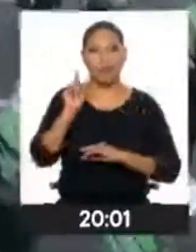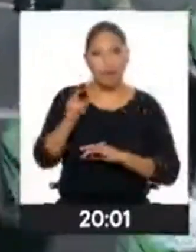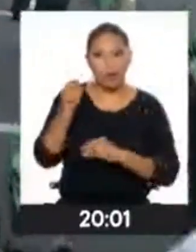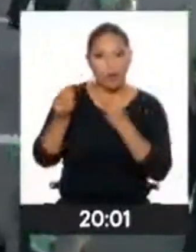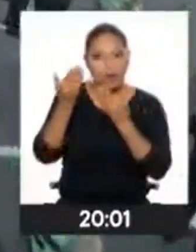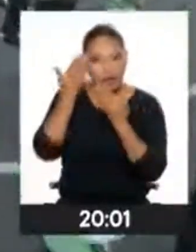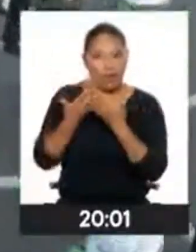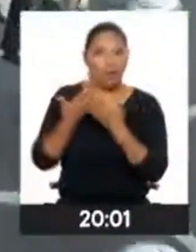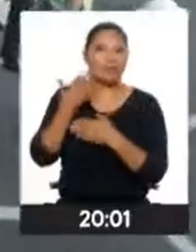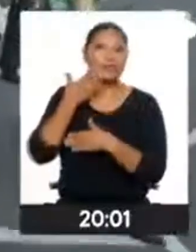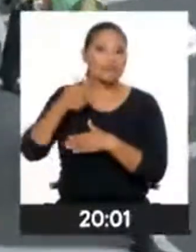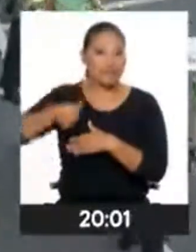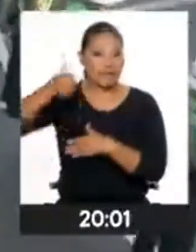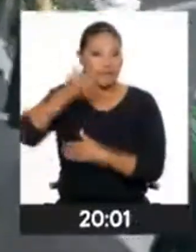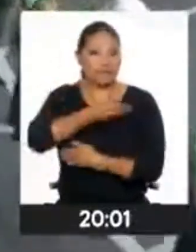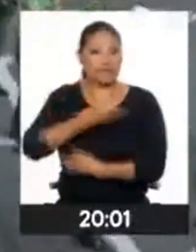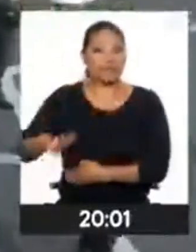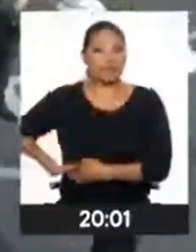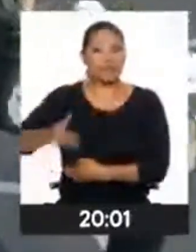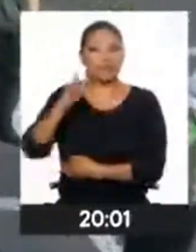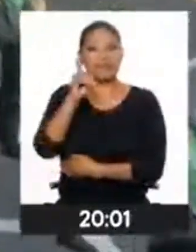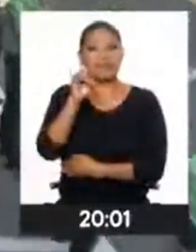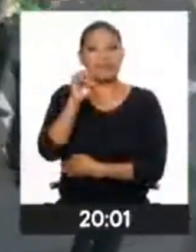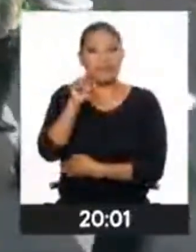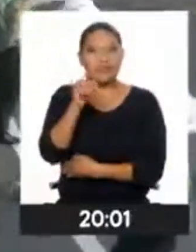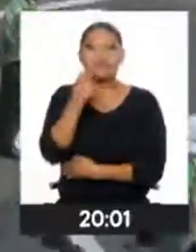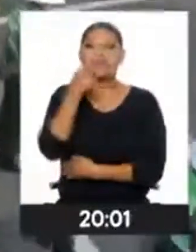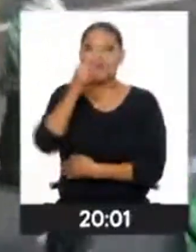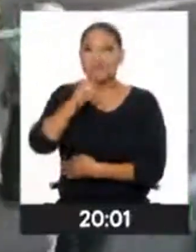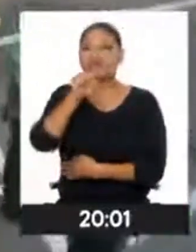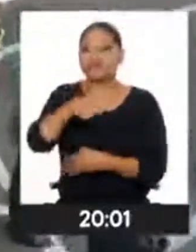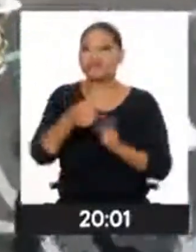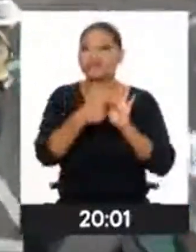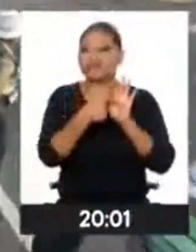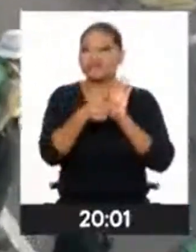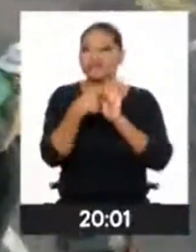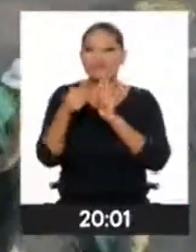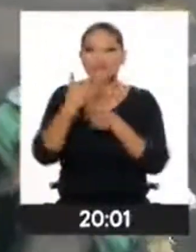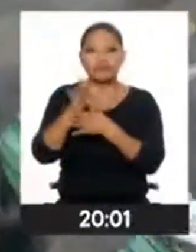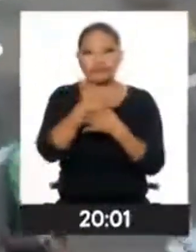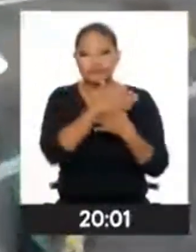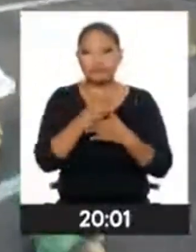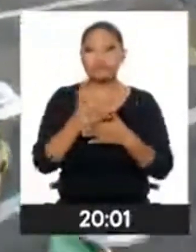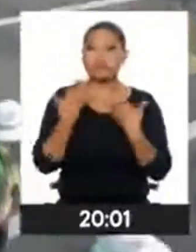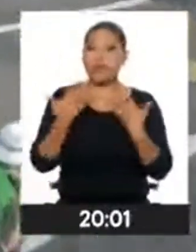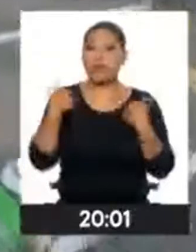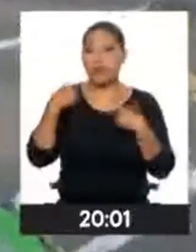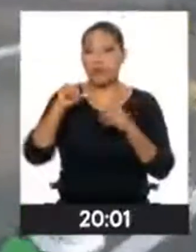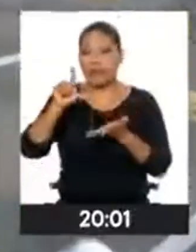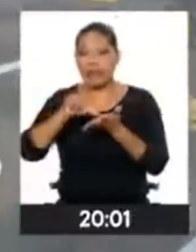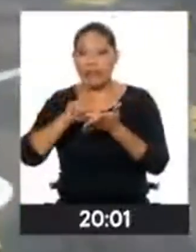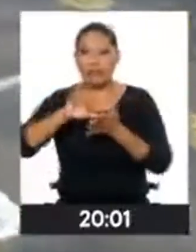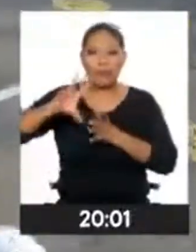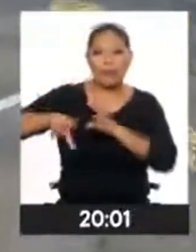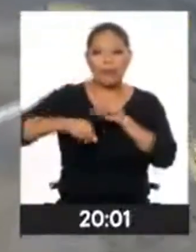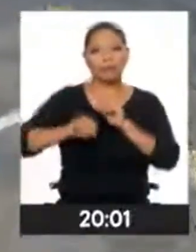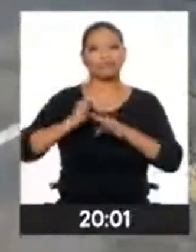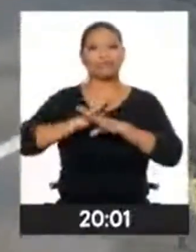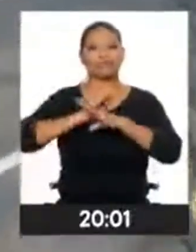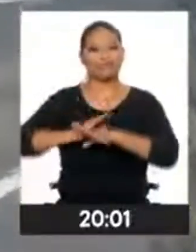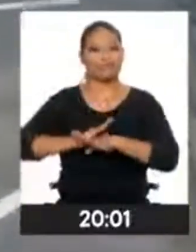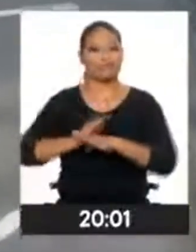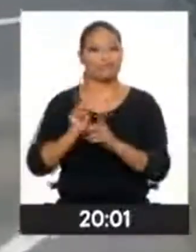de medidas justamente para combatir la delincuencia y la ola de crímenes en la capital. Uh-huh, perfecto, entonces más policías a las calles,